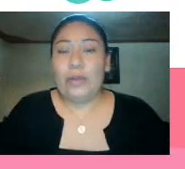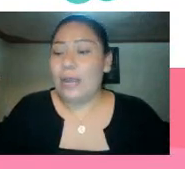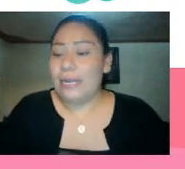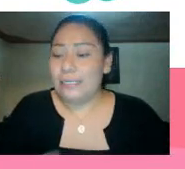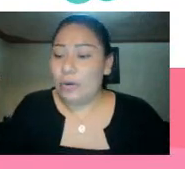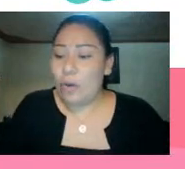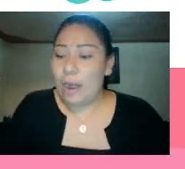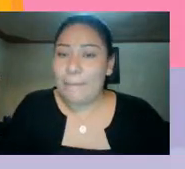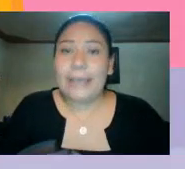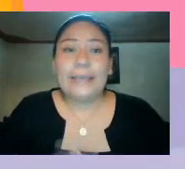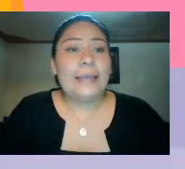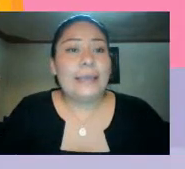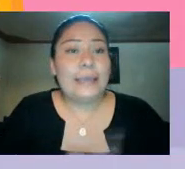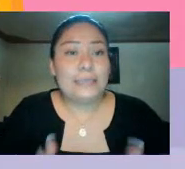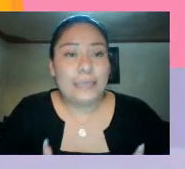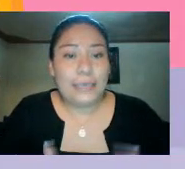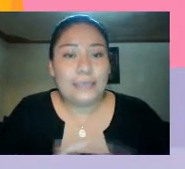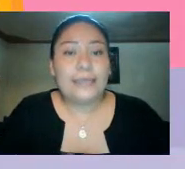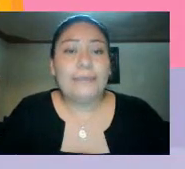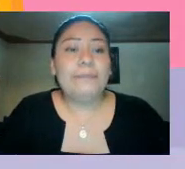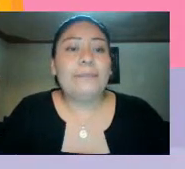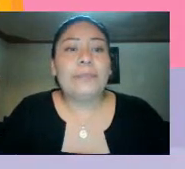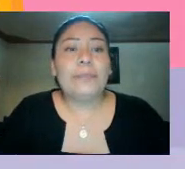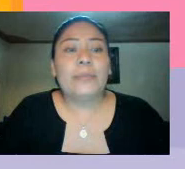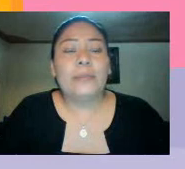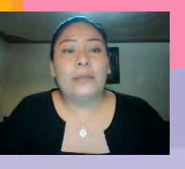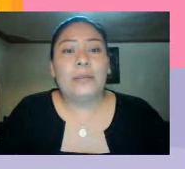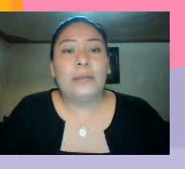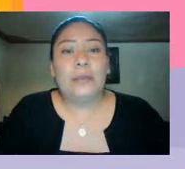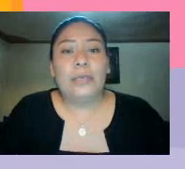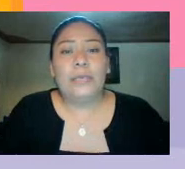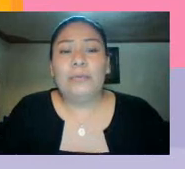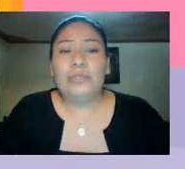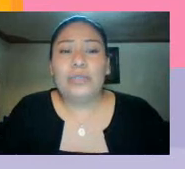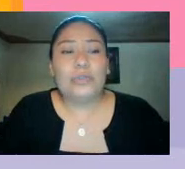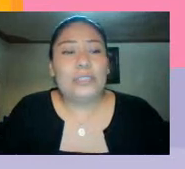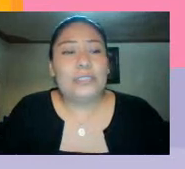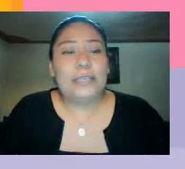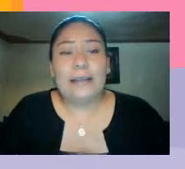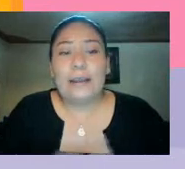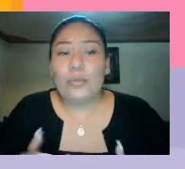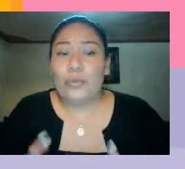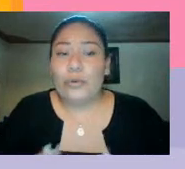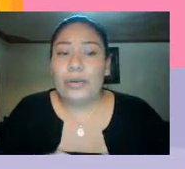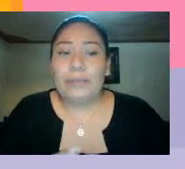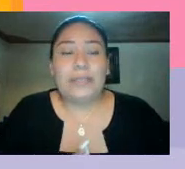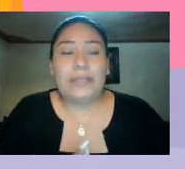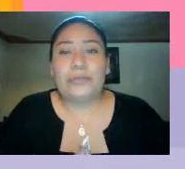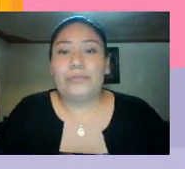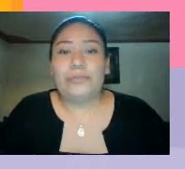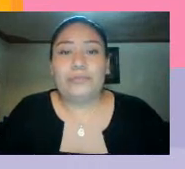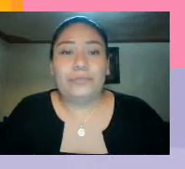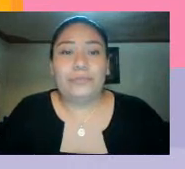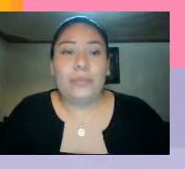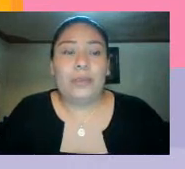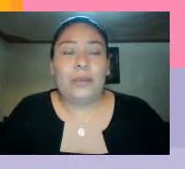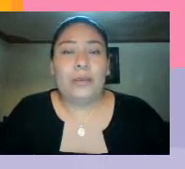Bueno, ya localizaron la página que es esta. Y vamos a contestar algo muy rapidito.